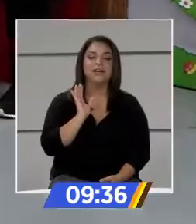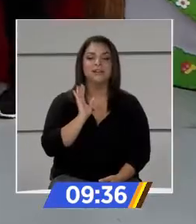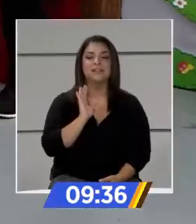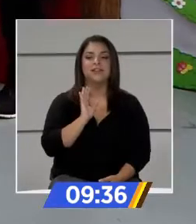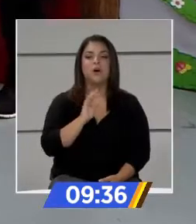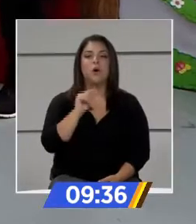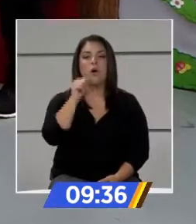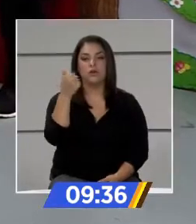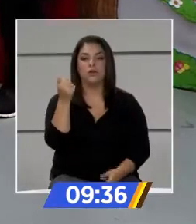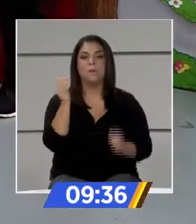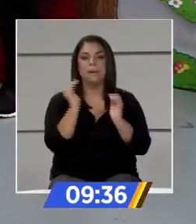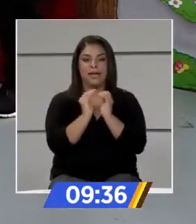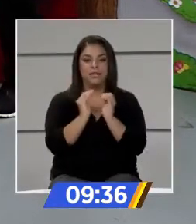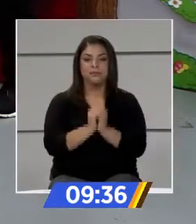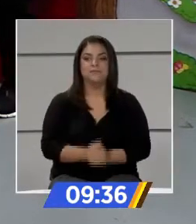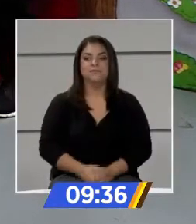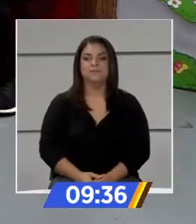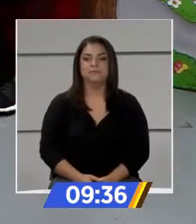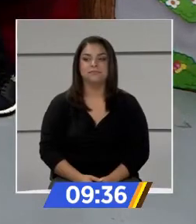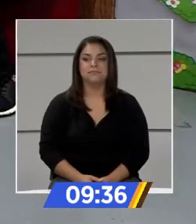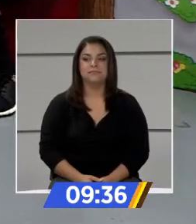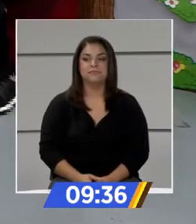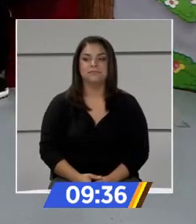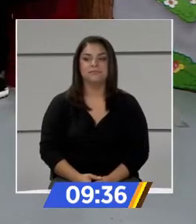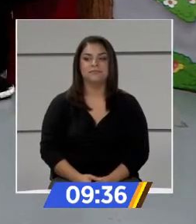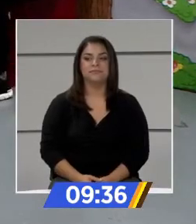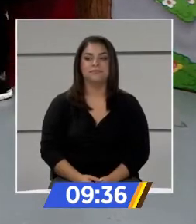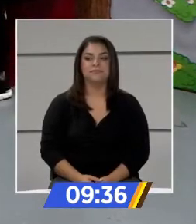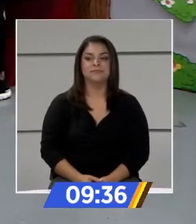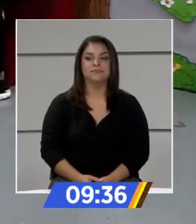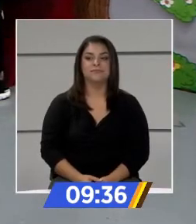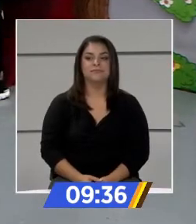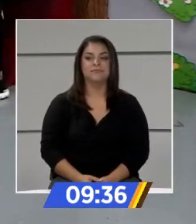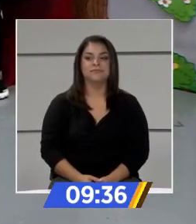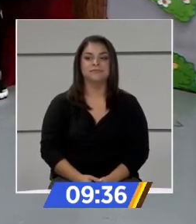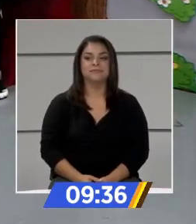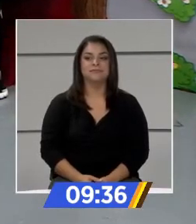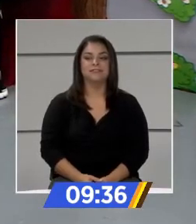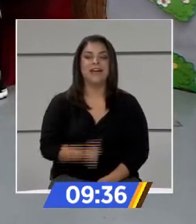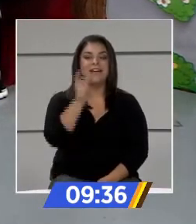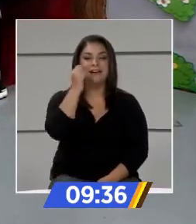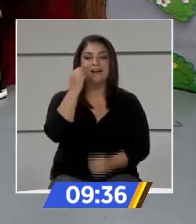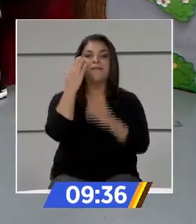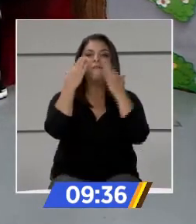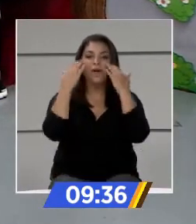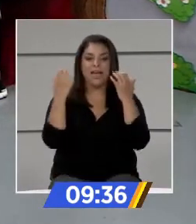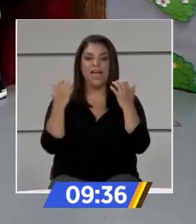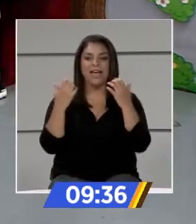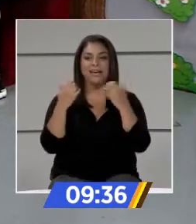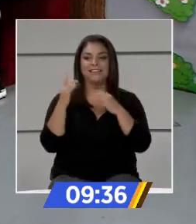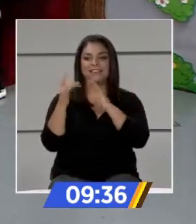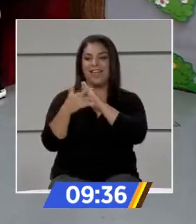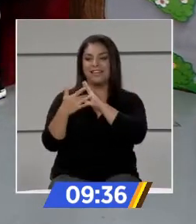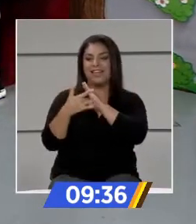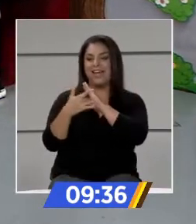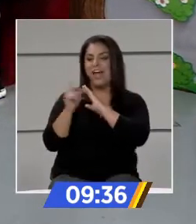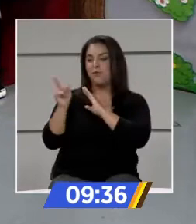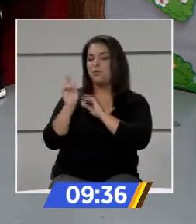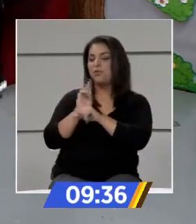Con otro pequeño, ajá. Pero... ¿qué? Pero para ver, ¿por qué les llegó tan lejos? Para ver la técnica que yo